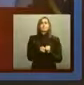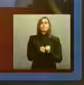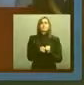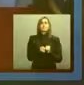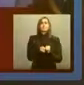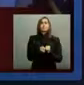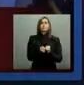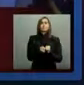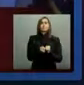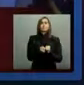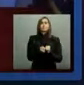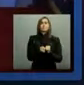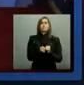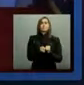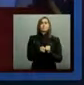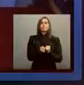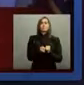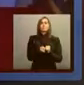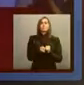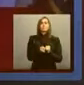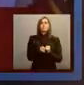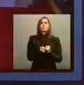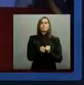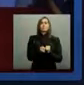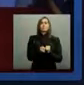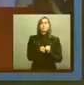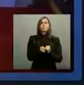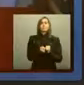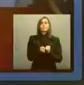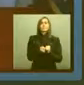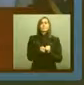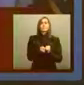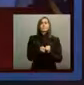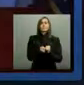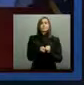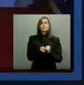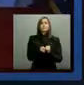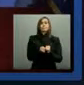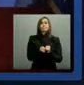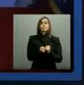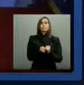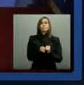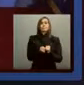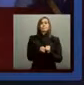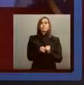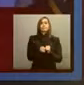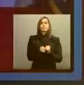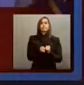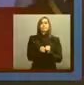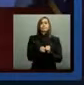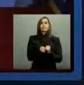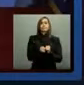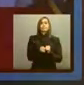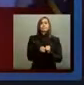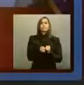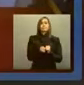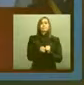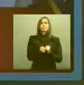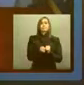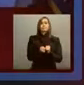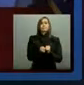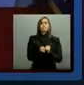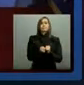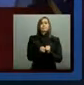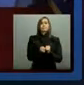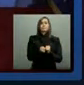tú eres quien le da la línea dile a este país eso pero vamos con los